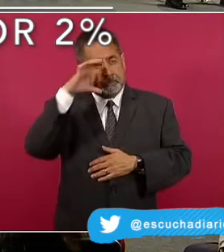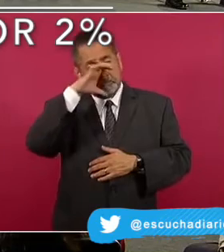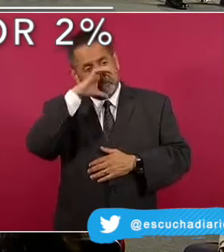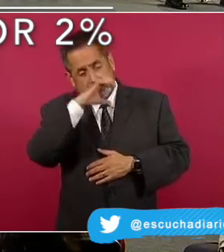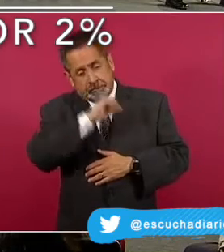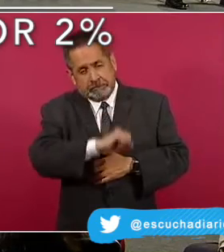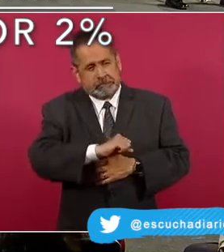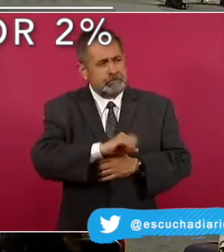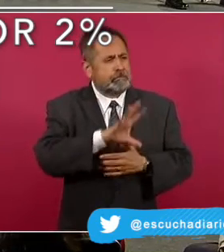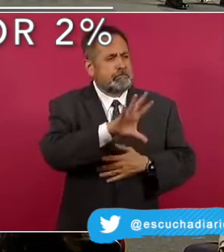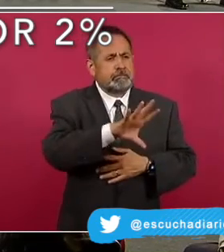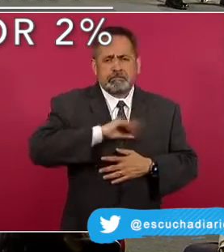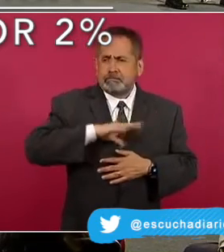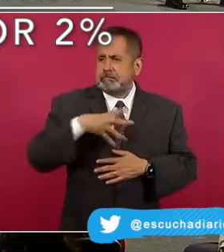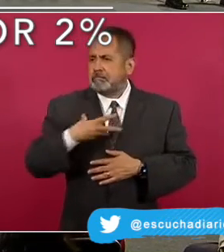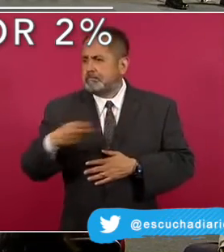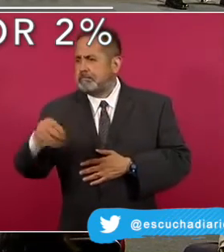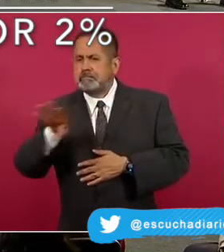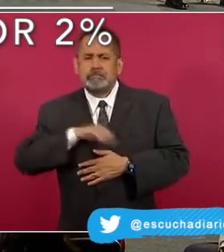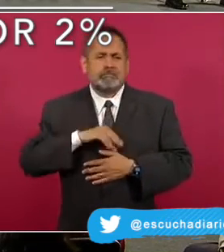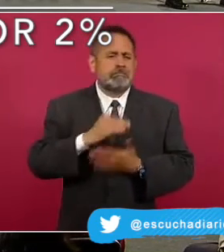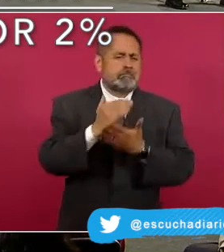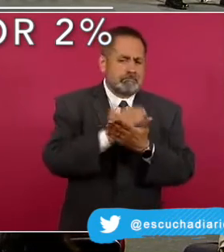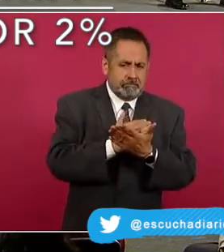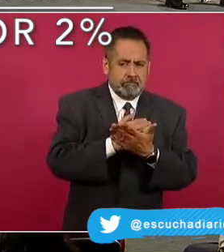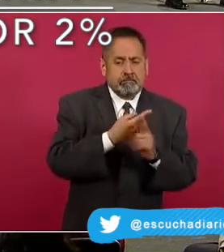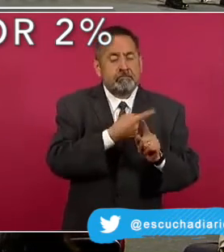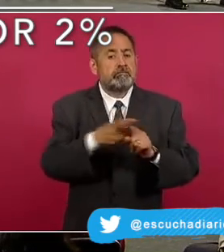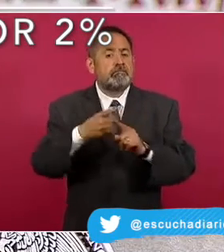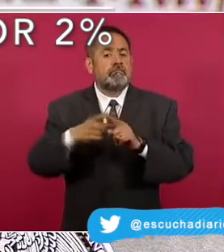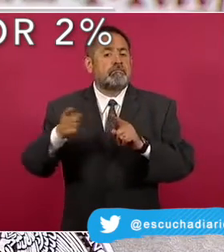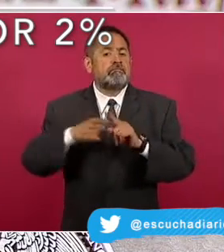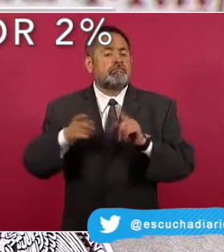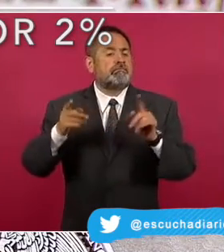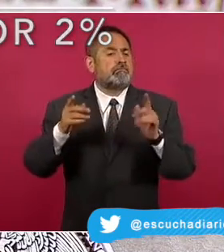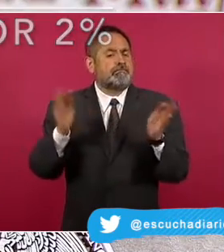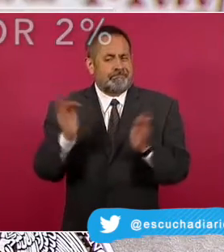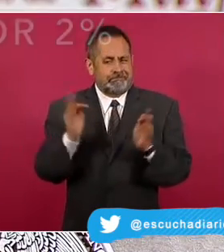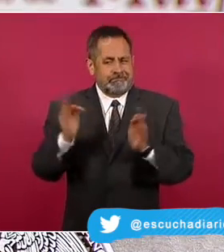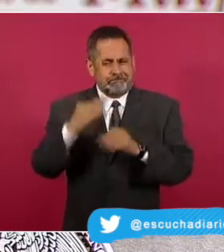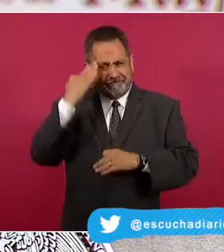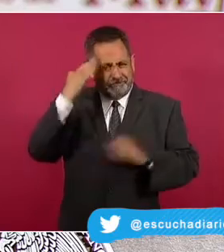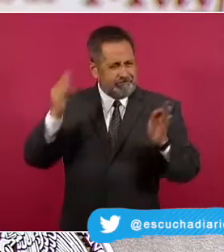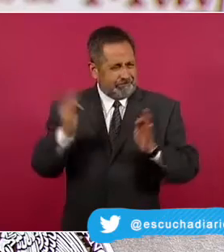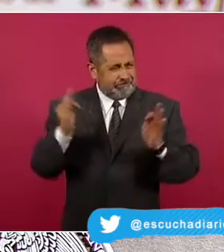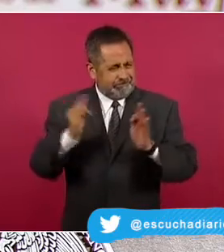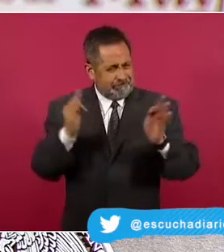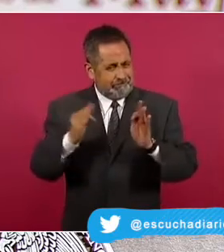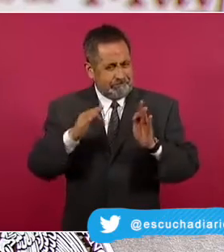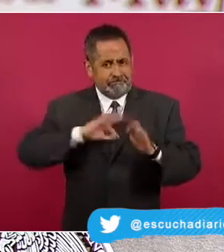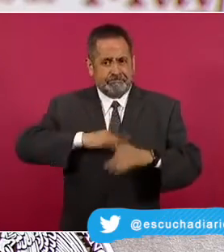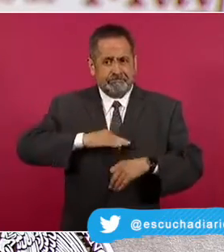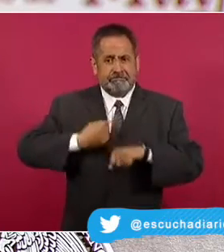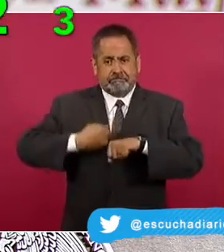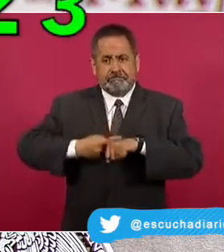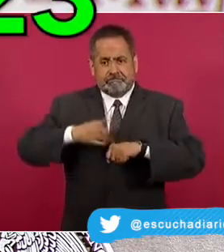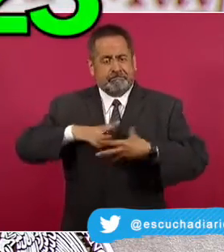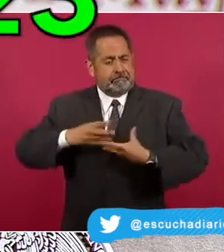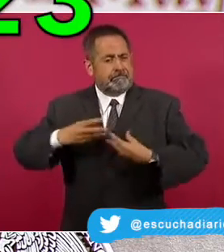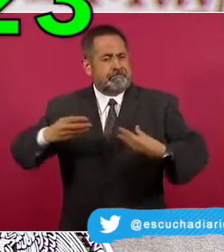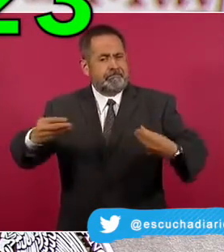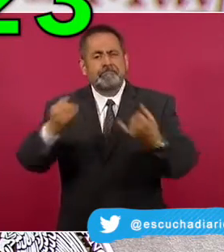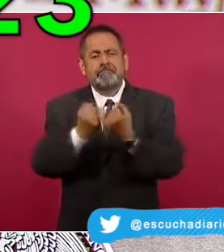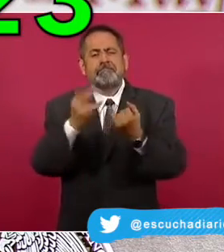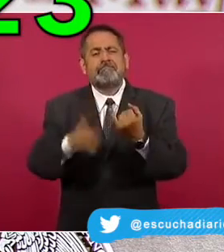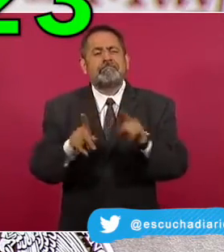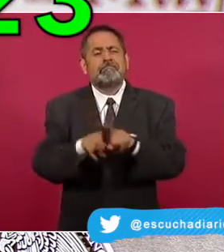en 6%, también en la de camas con ventilador mecánico ubicándose en 2%. En cuanto a la vacunación en